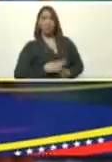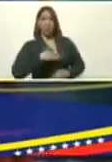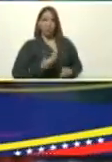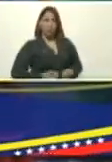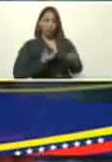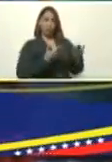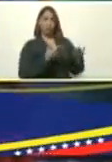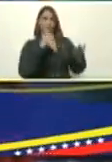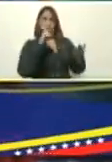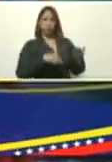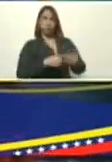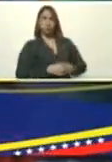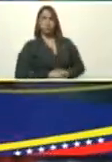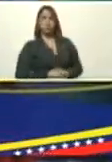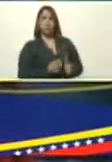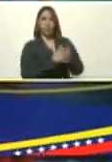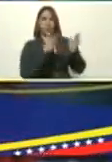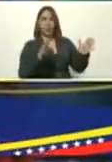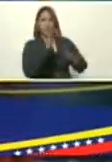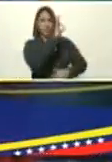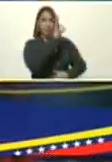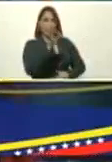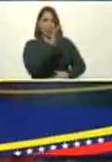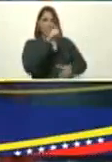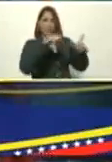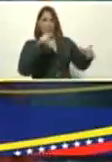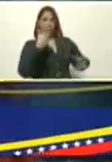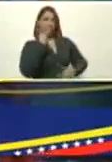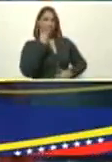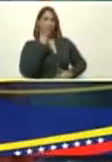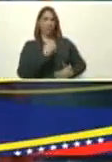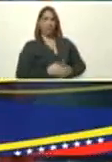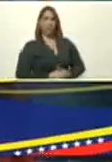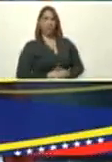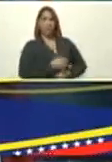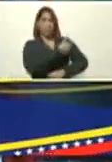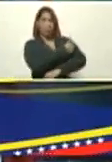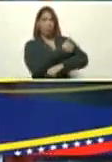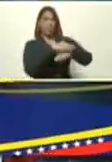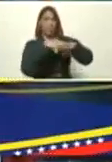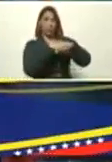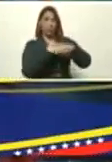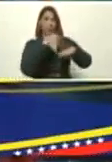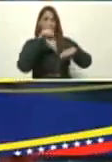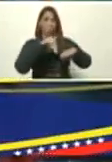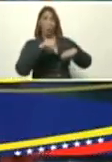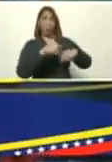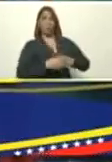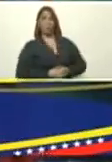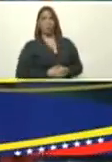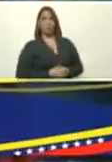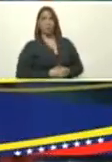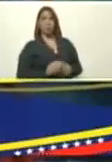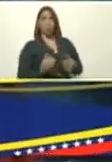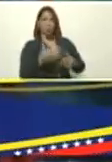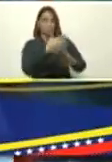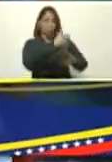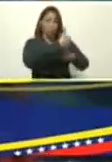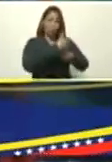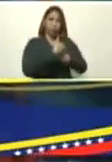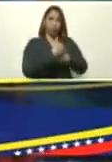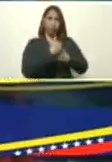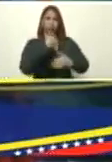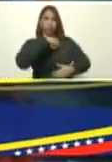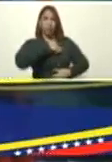estas cifras, este gran porcentaje de vacunación que hoy acobija nuestro país.